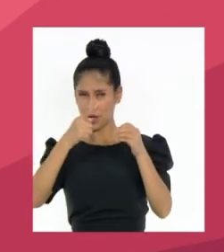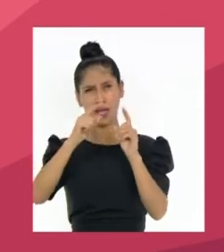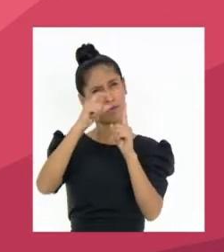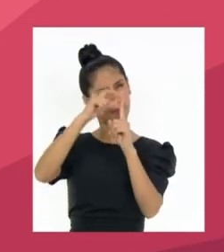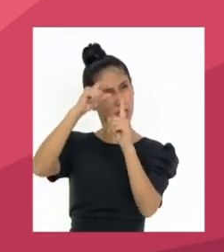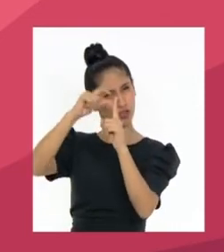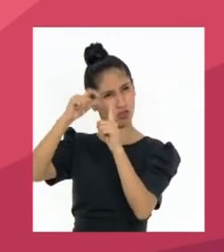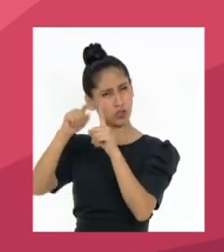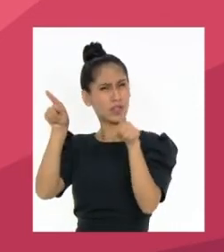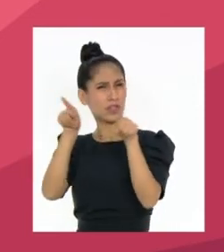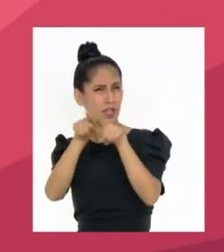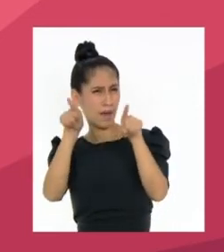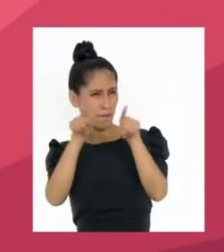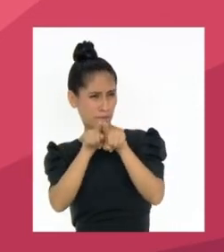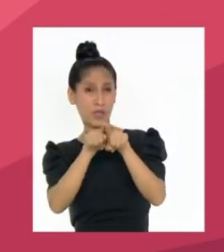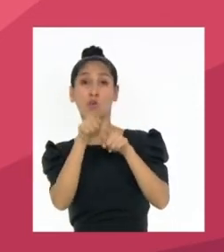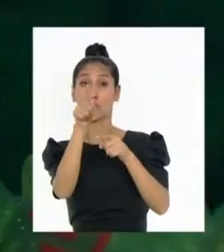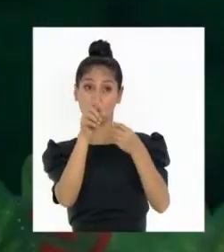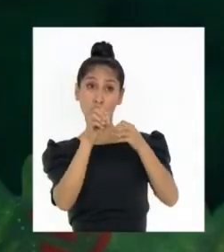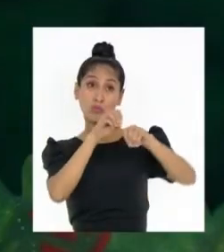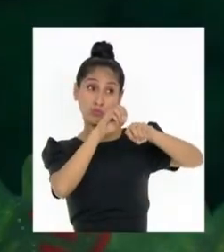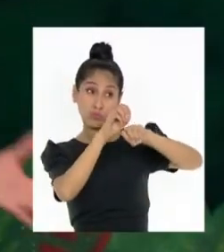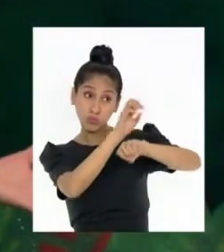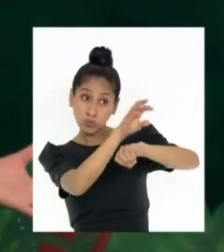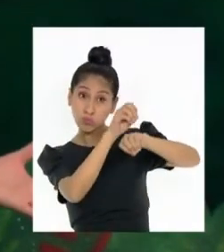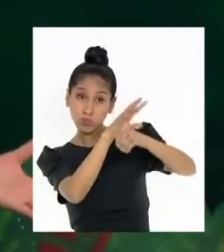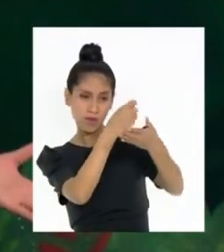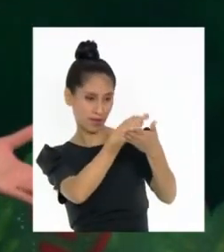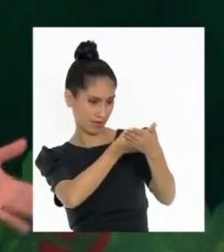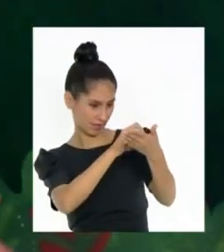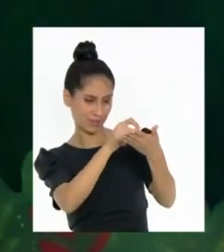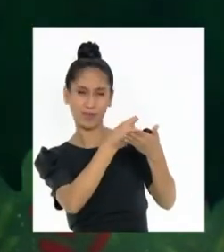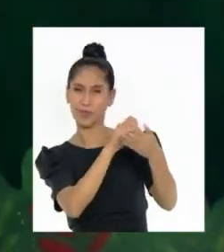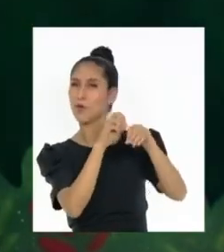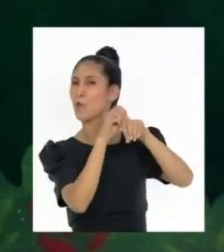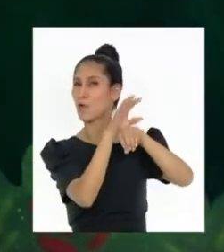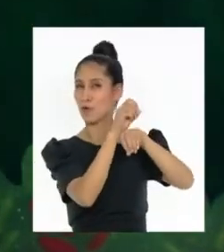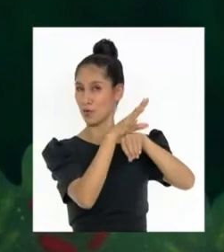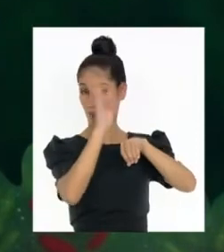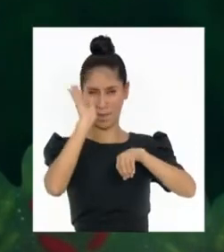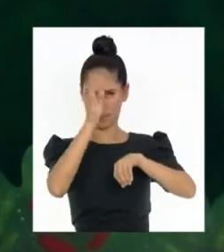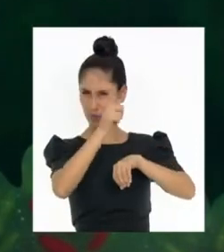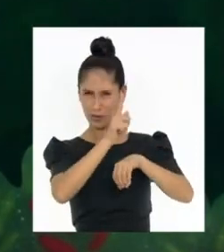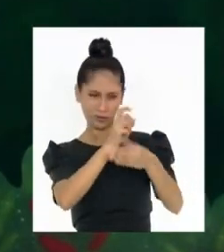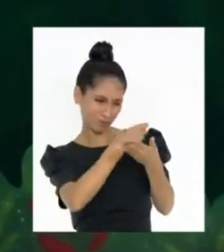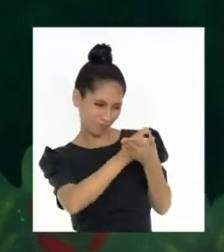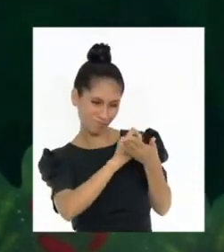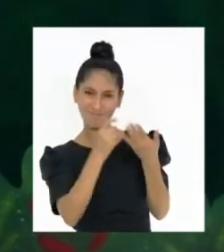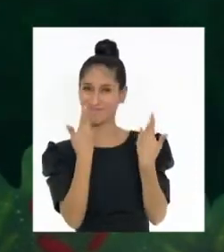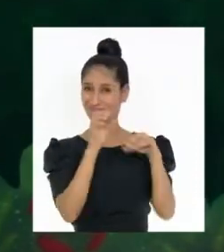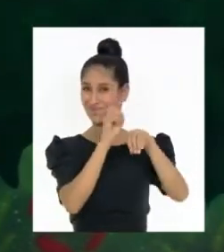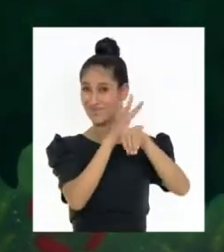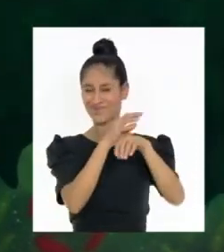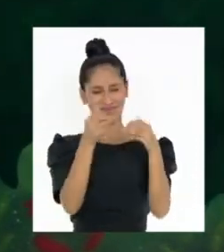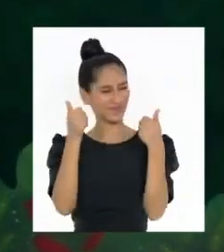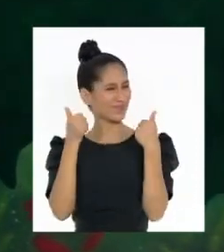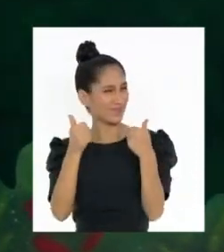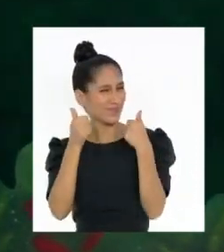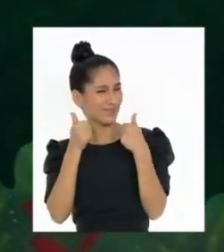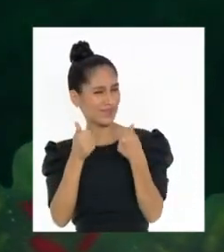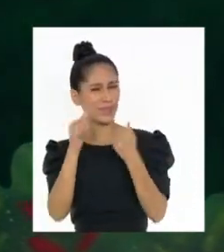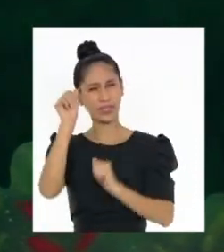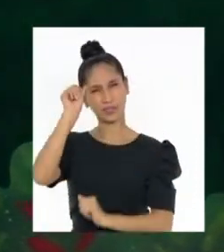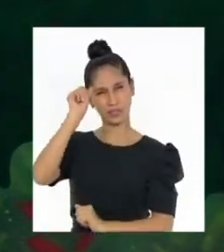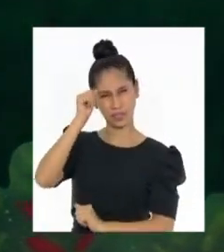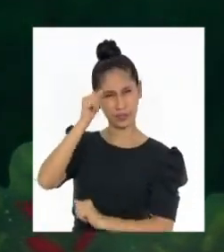fueran sugerencias y no mandatos. ¡Excelente! ¡Qué gran trabajo el que hicieron hoy! Recuerden que todo